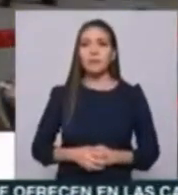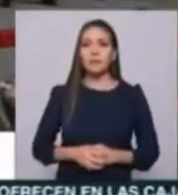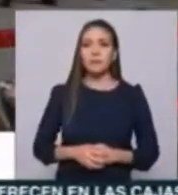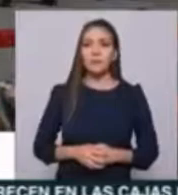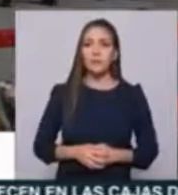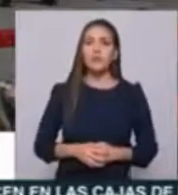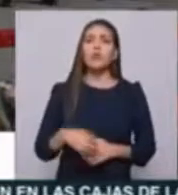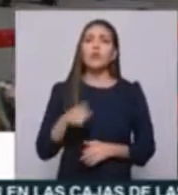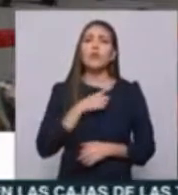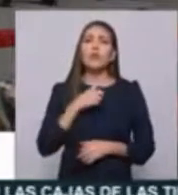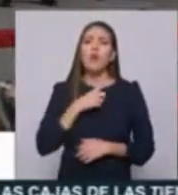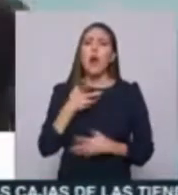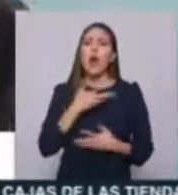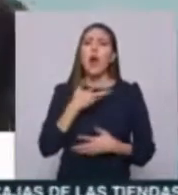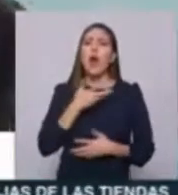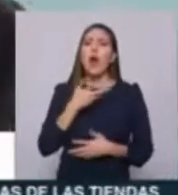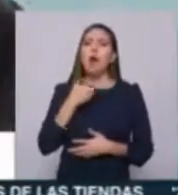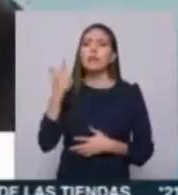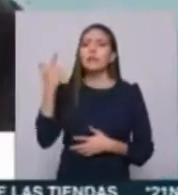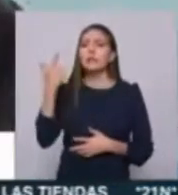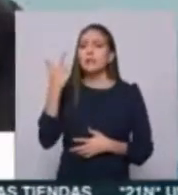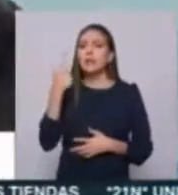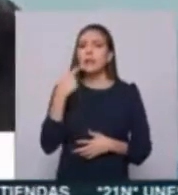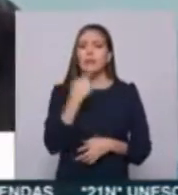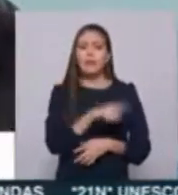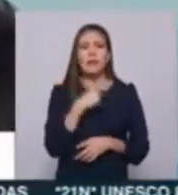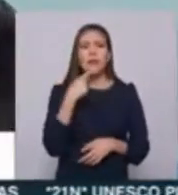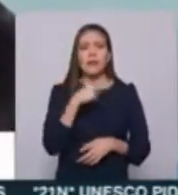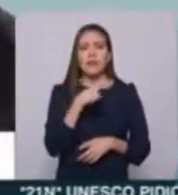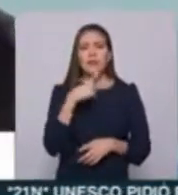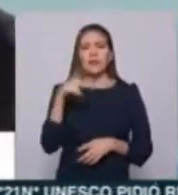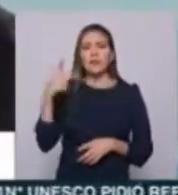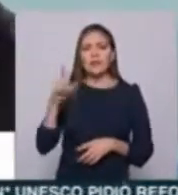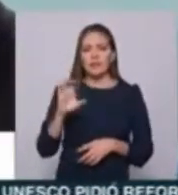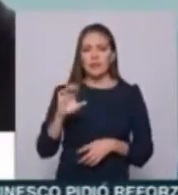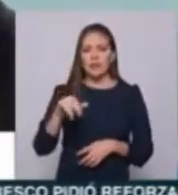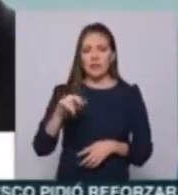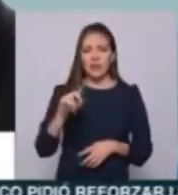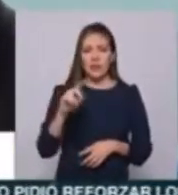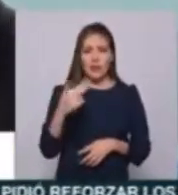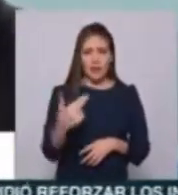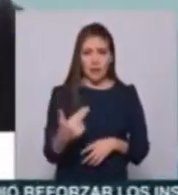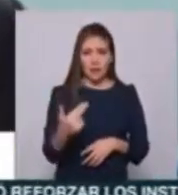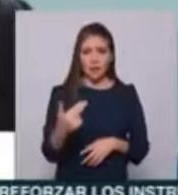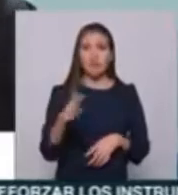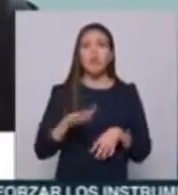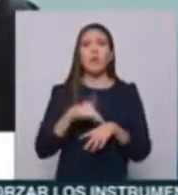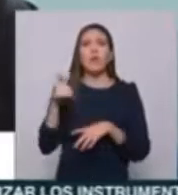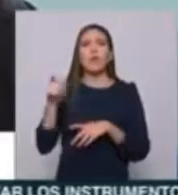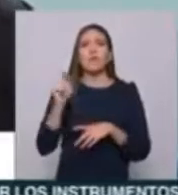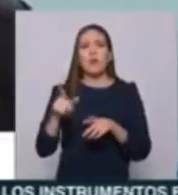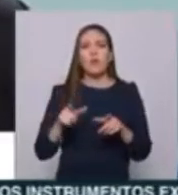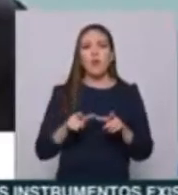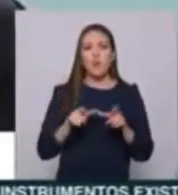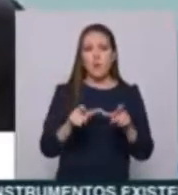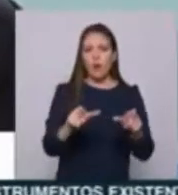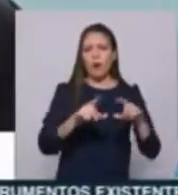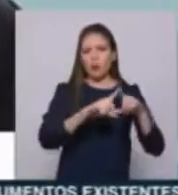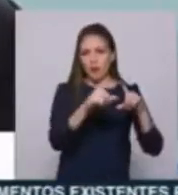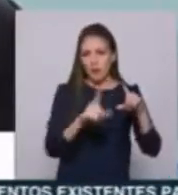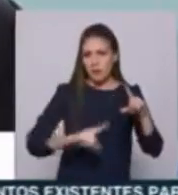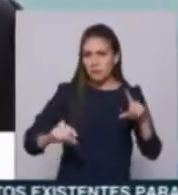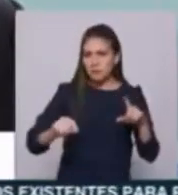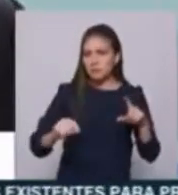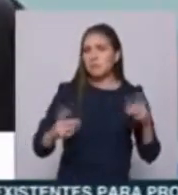7 quejas ante la Comisión de Derechos Humanos que están en integración. Es decir, ha sido un